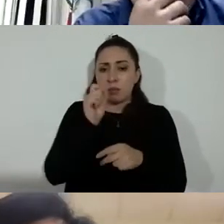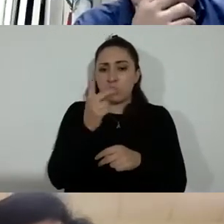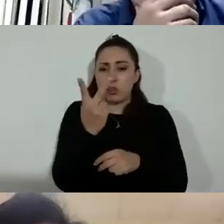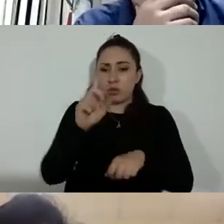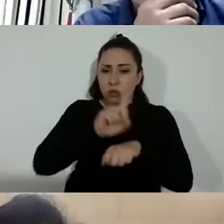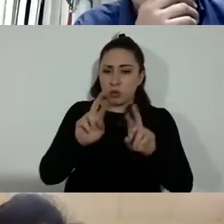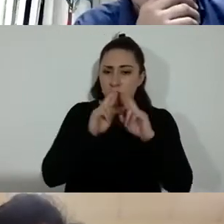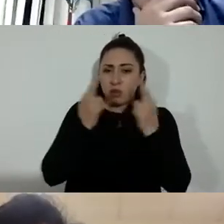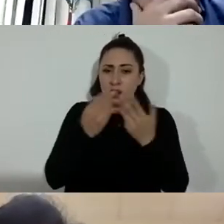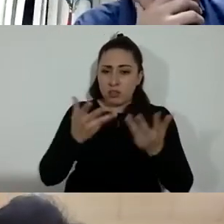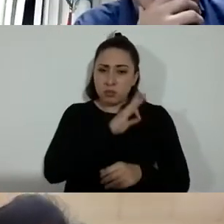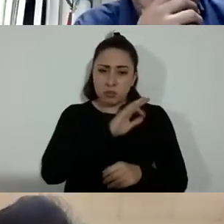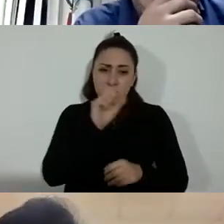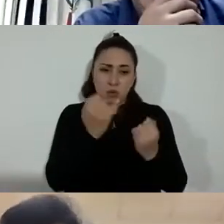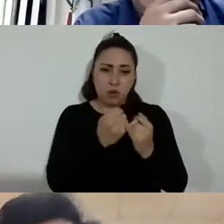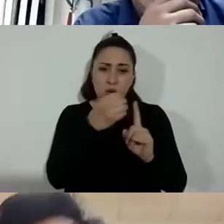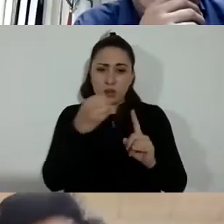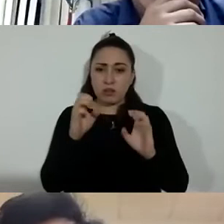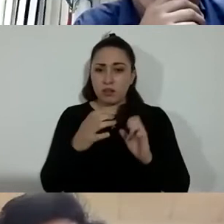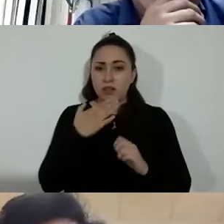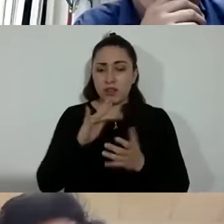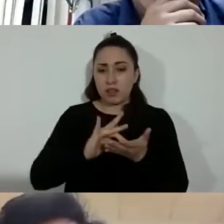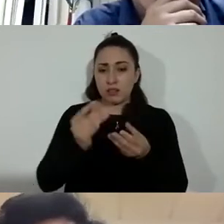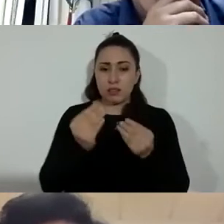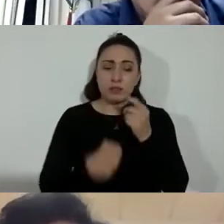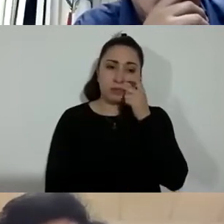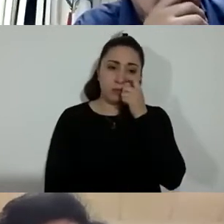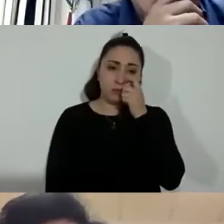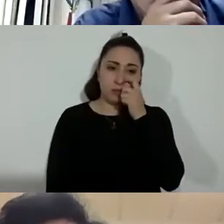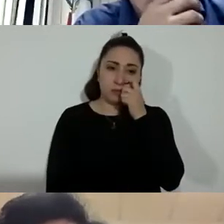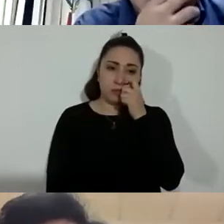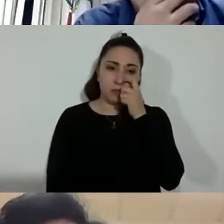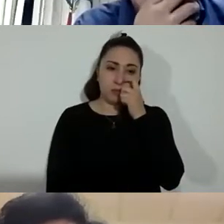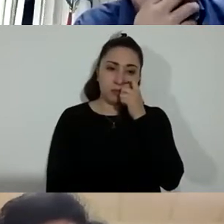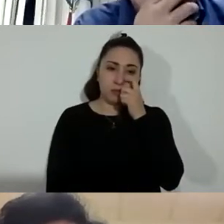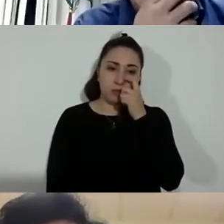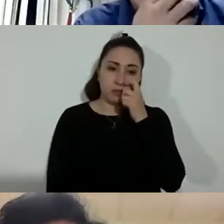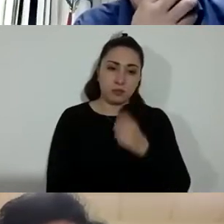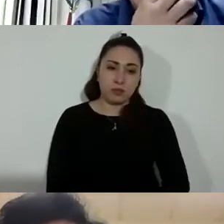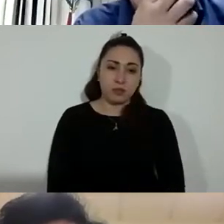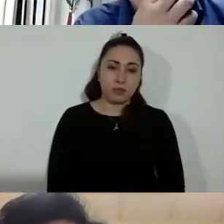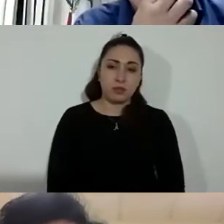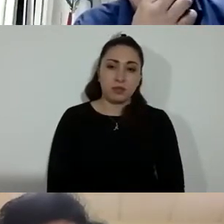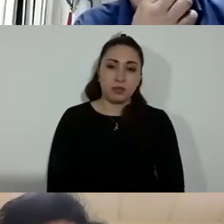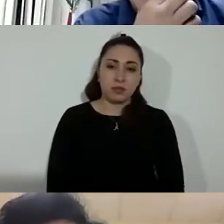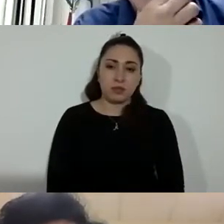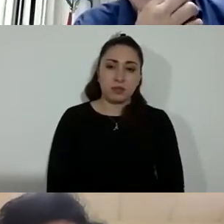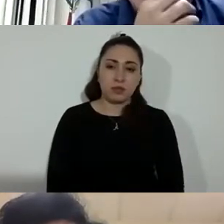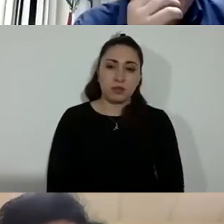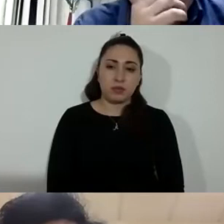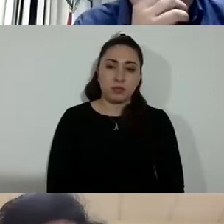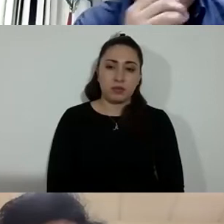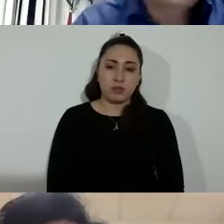Guadalupe Morales. Muchas gracias. Muy bien. Muchas gracias, diputado. Si no hay ninguna otra intervención.